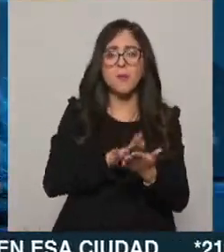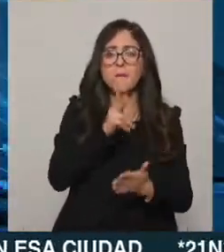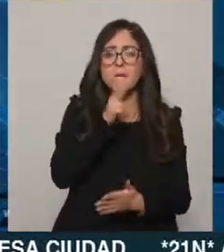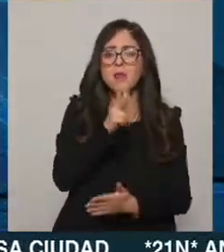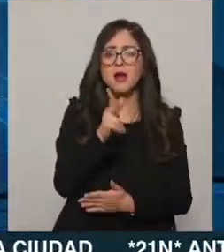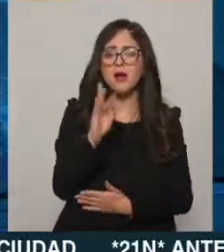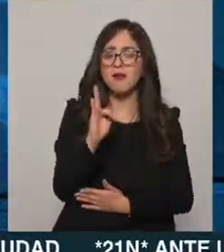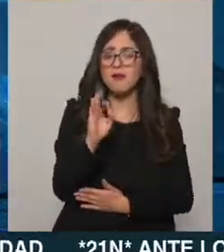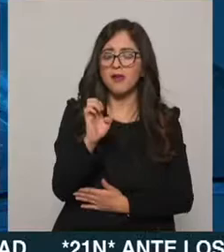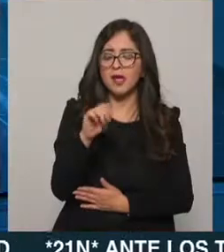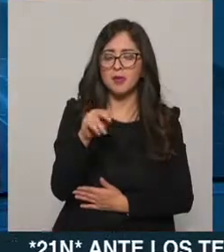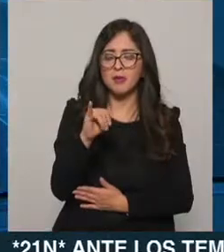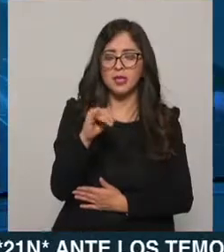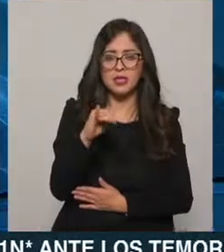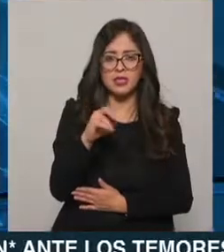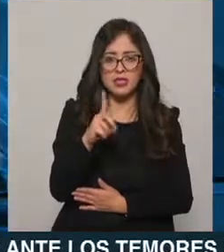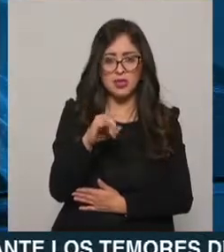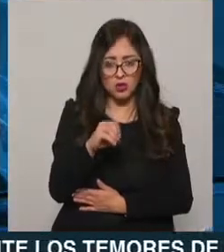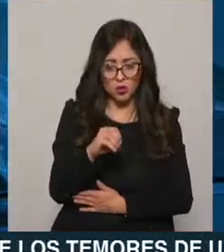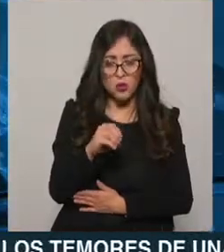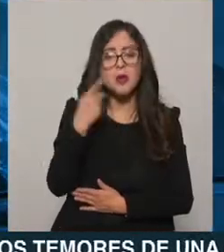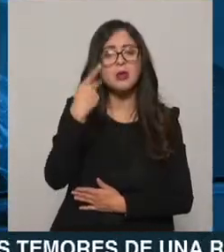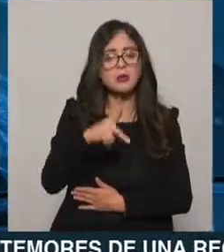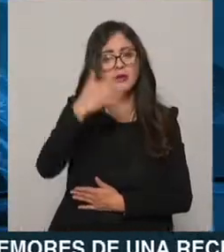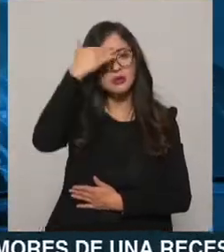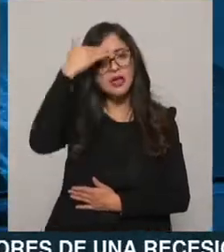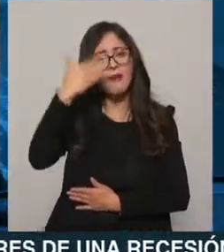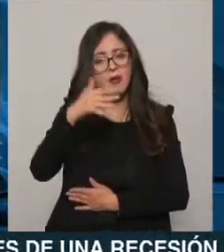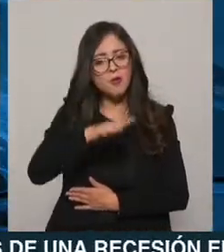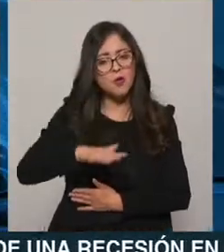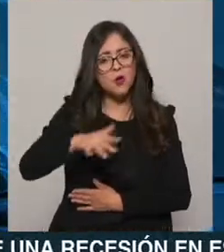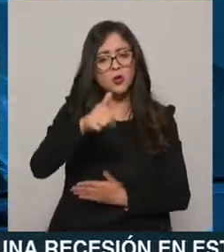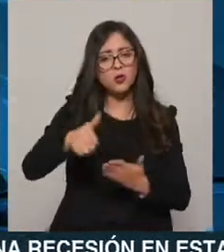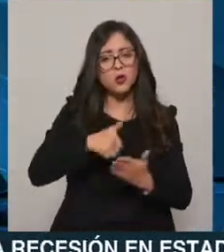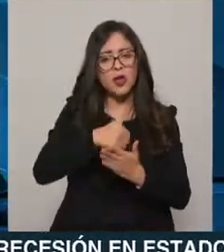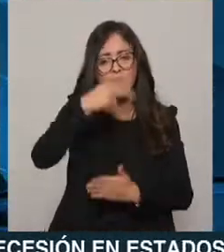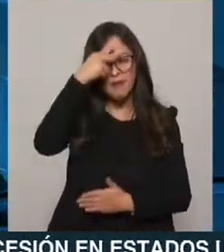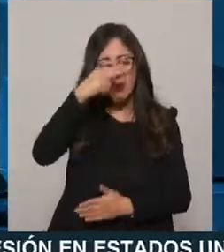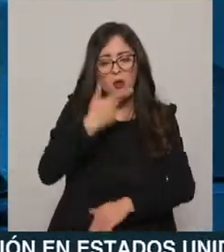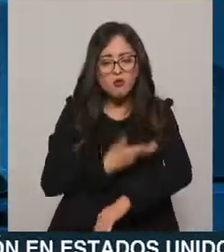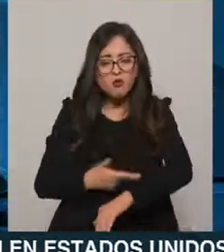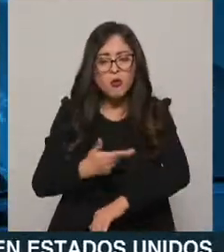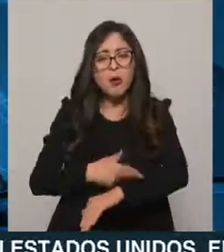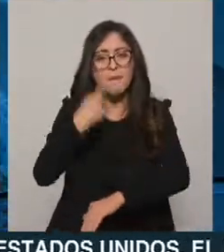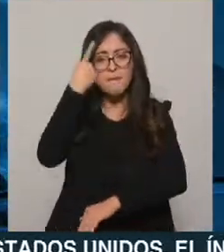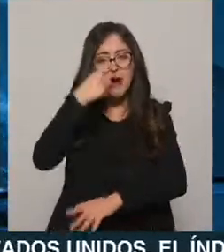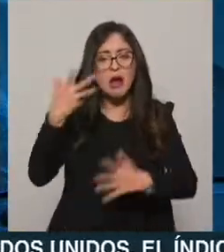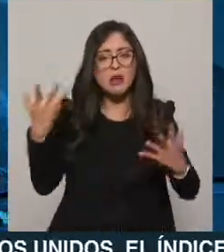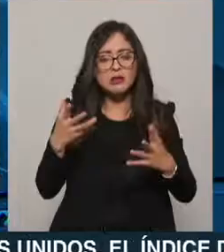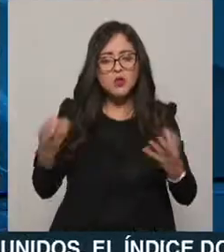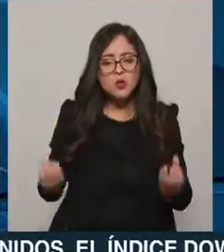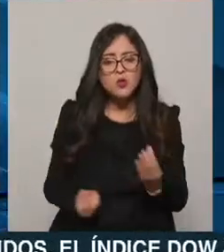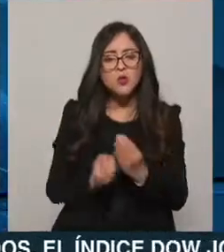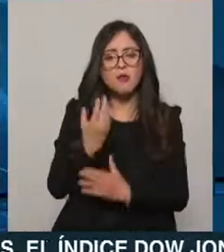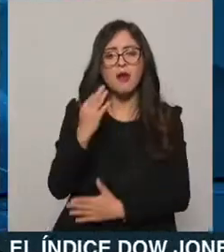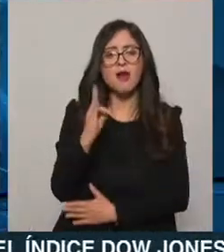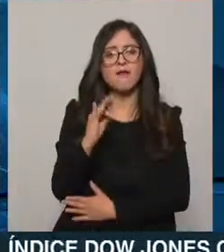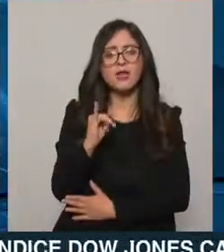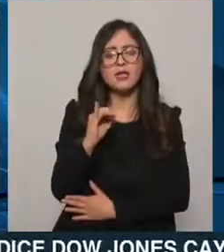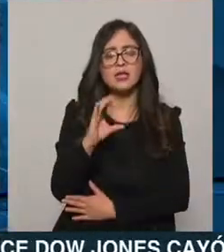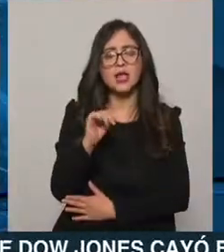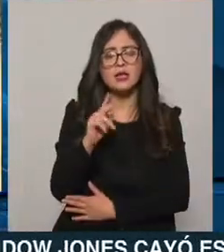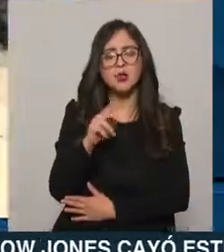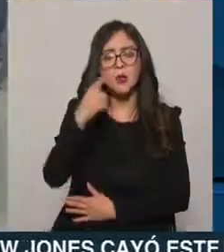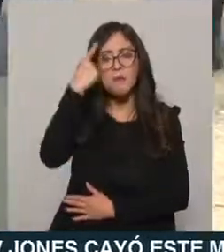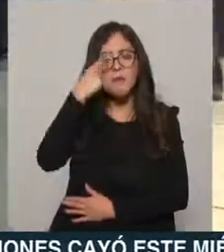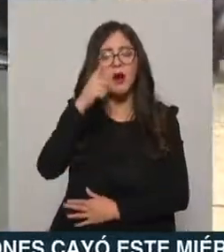Ciudad de México está en proceso de creación precisamente esta Fiscalía para la Atención de los Feminicidios. ¿Hacia dónde vamos en este tema, Julia?